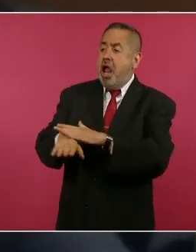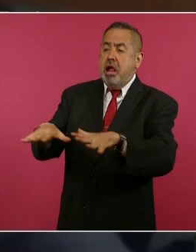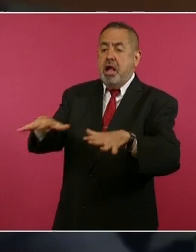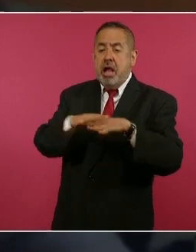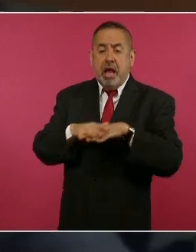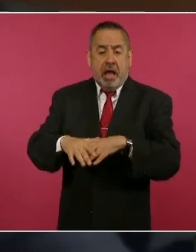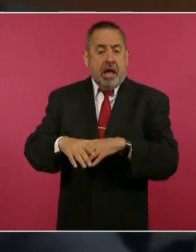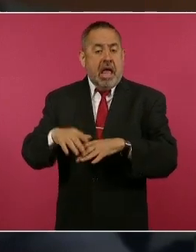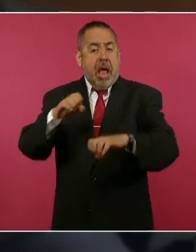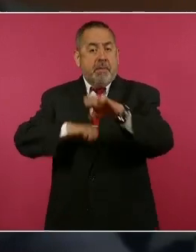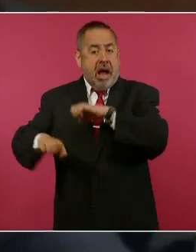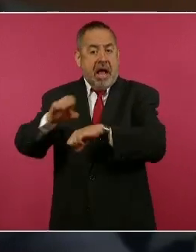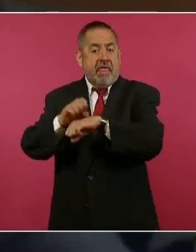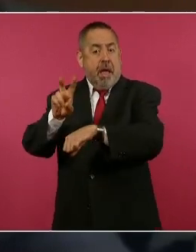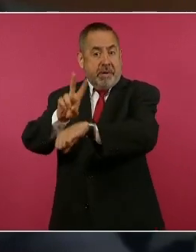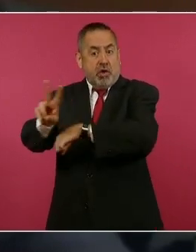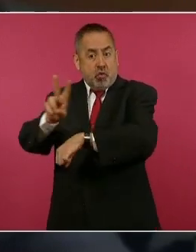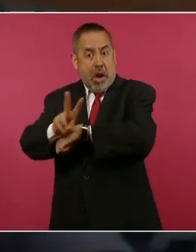de Venezuela.